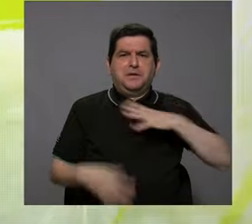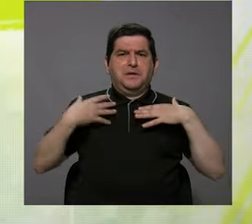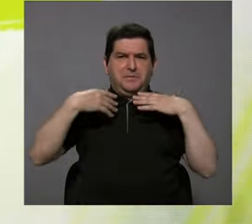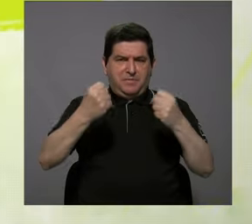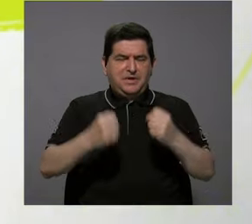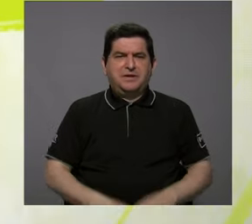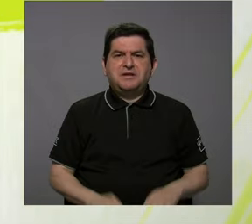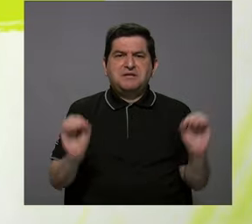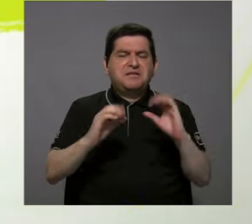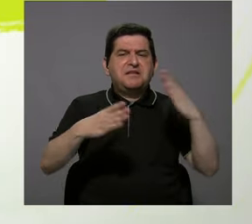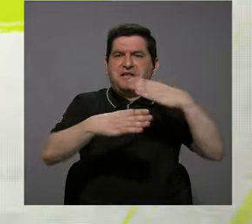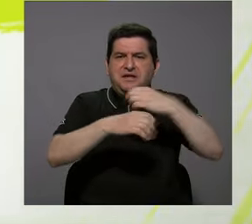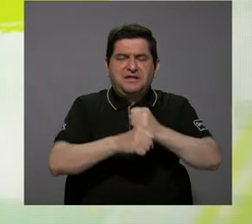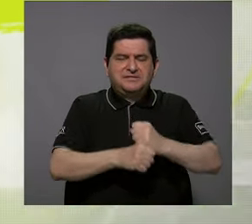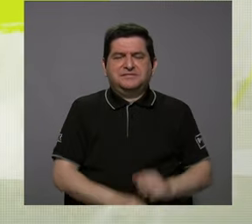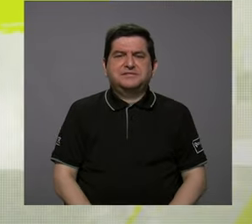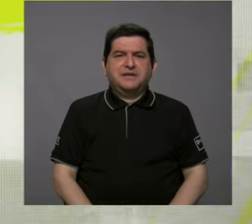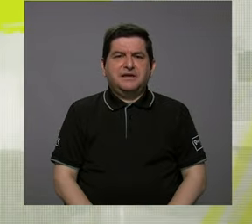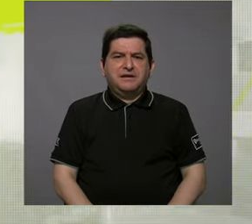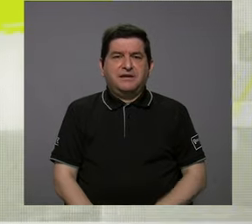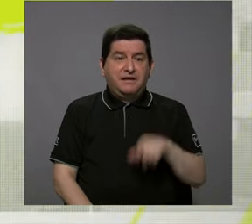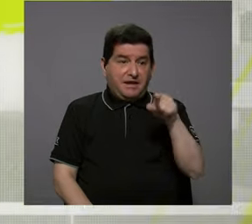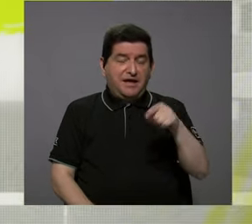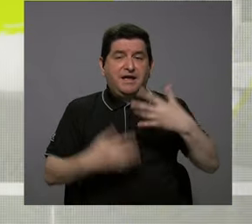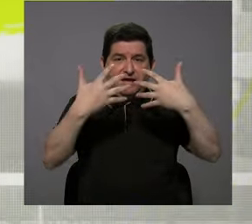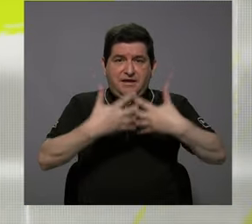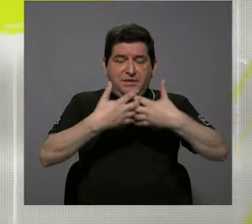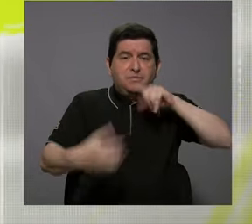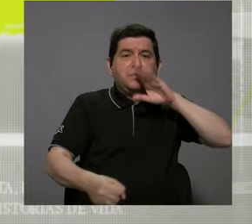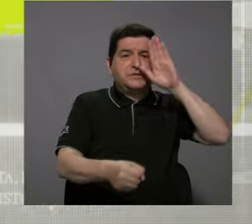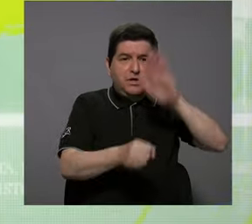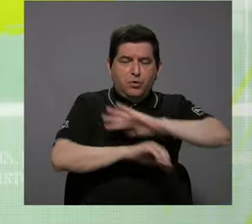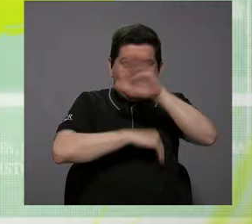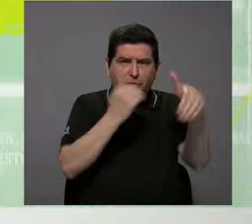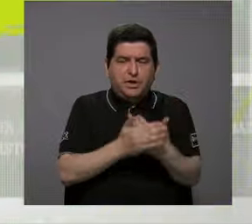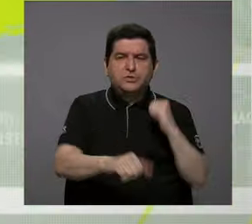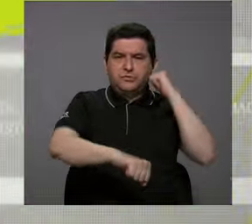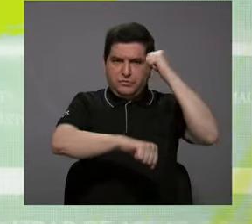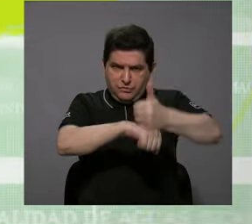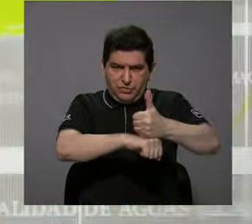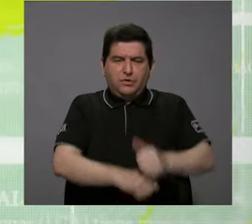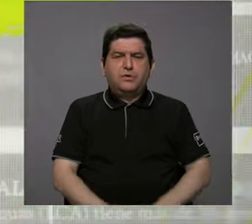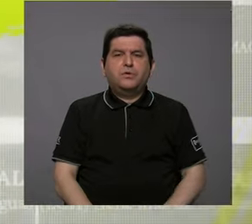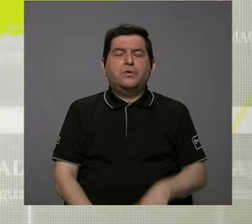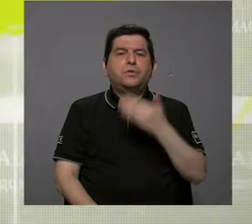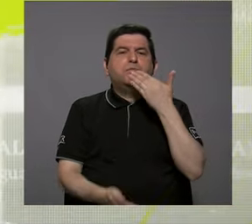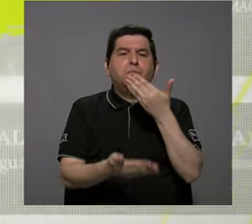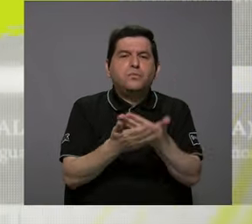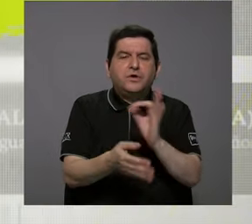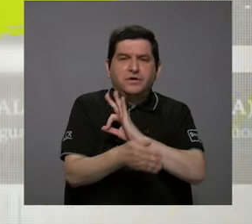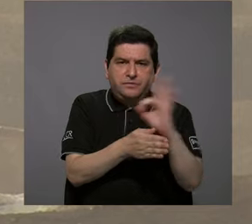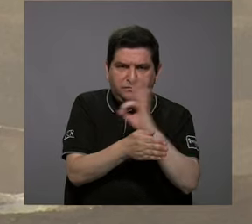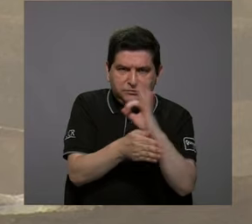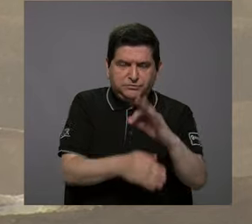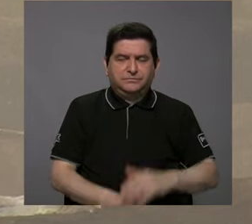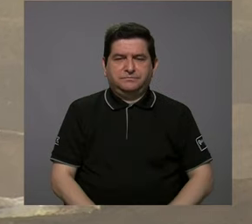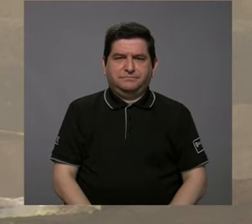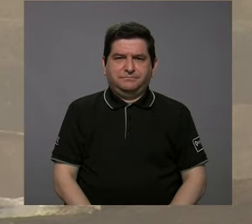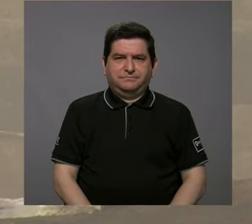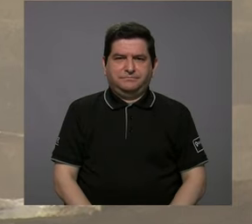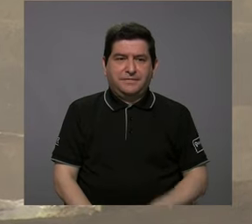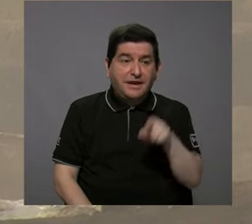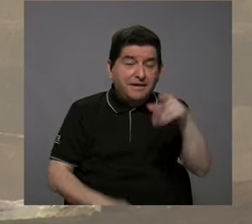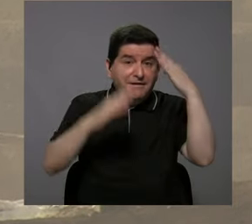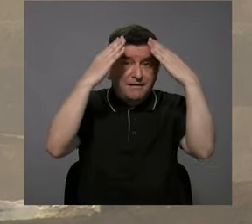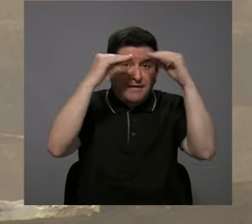de salud No han hecho lo necesario para que Evi cumpla con todo lo estipulado Para su buen funcionamiento